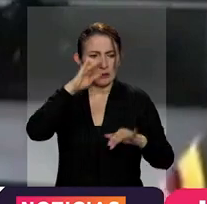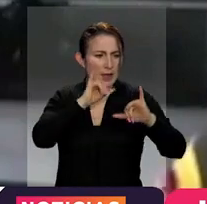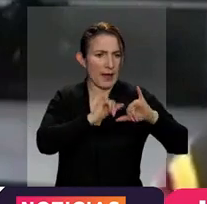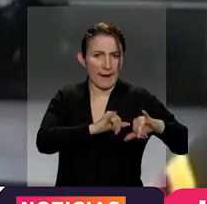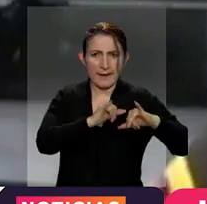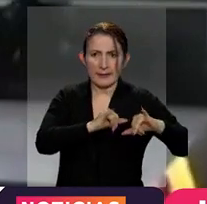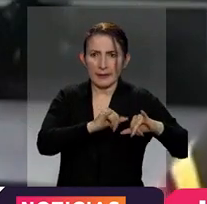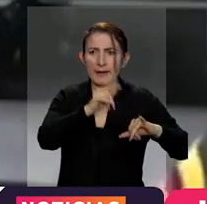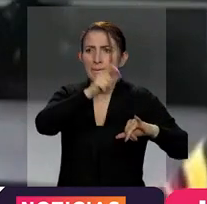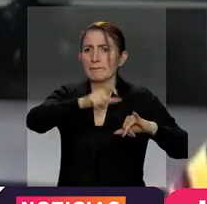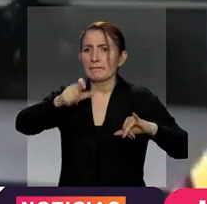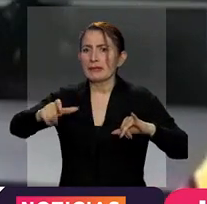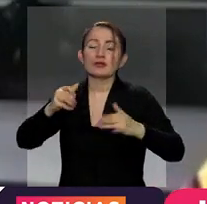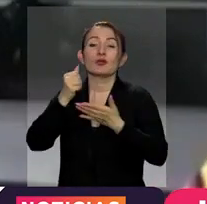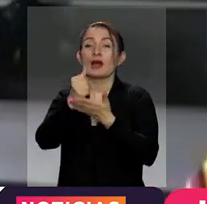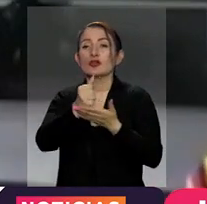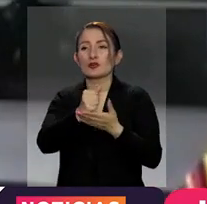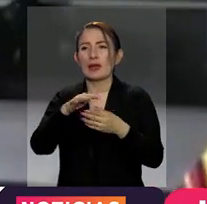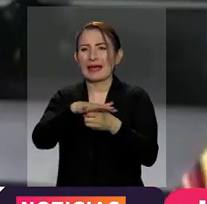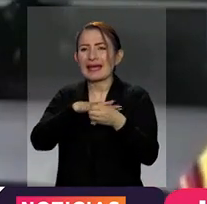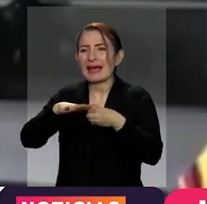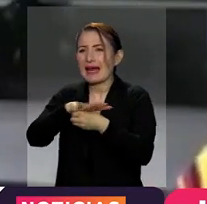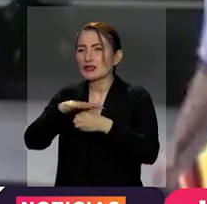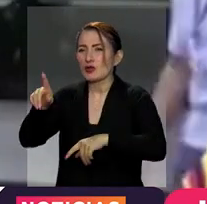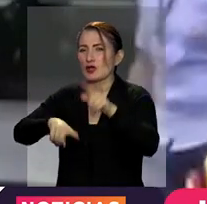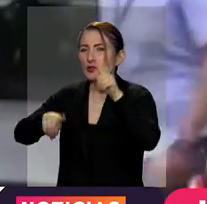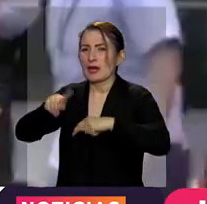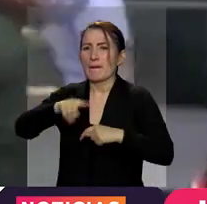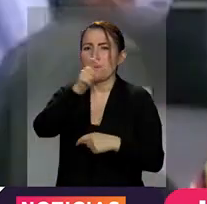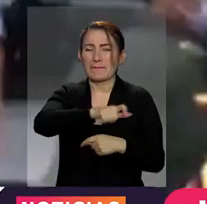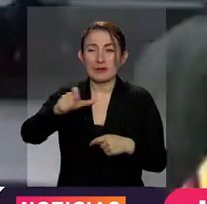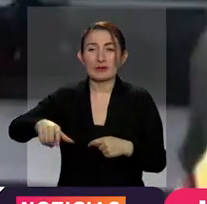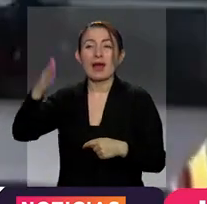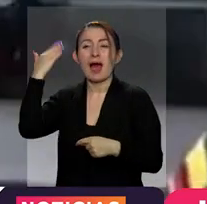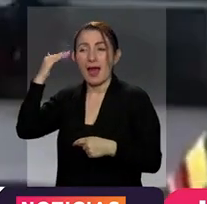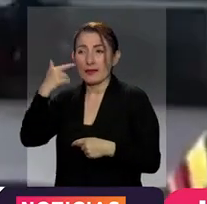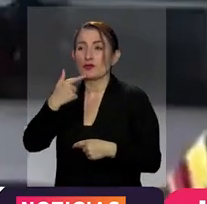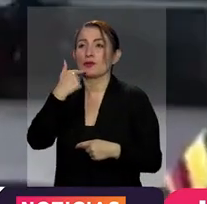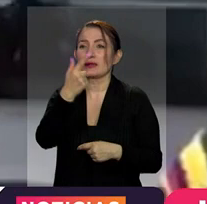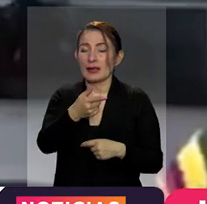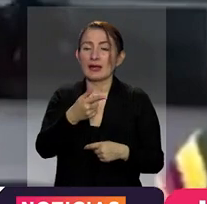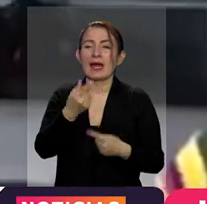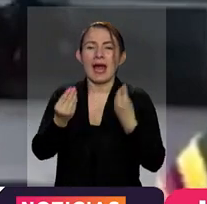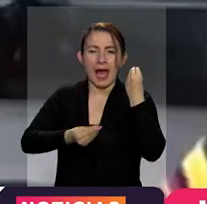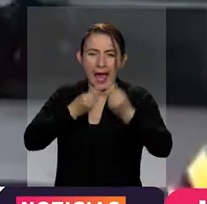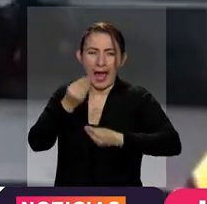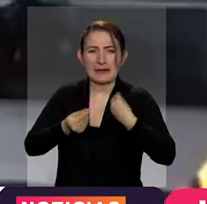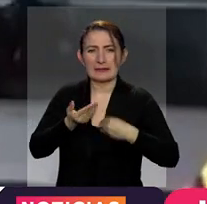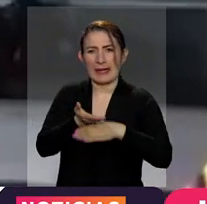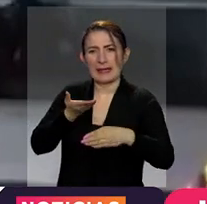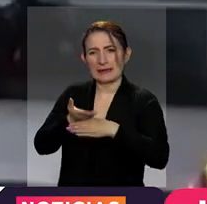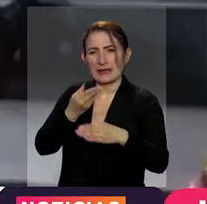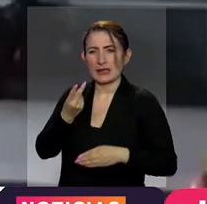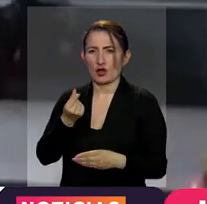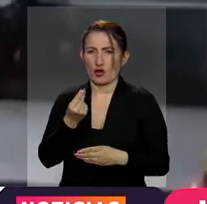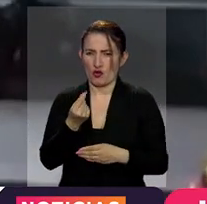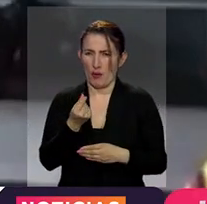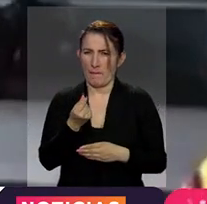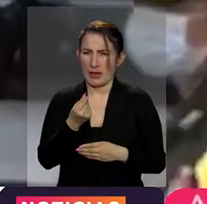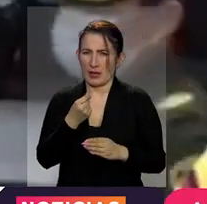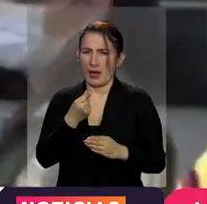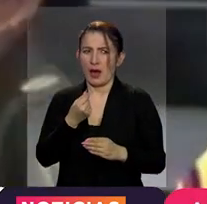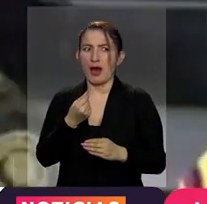atendiendo el clamor de la ciudadanía frente al caso de unas personas que, como lo dije anteriormente, estaban realizando exigencias económicas,